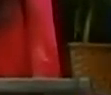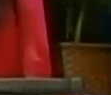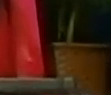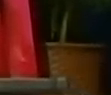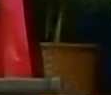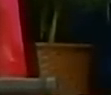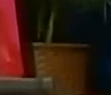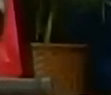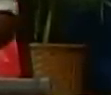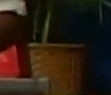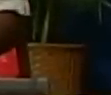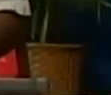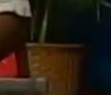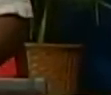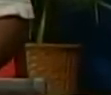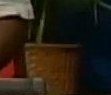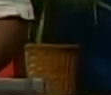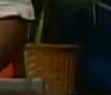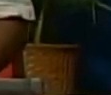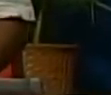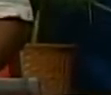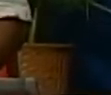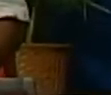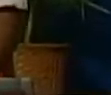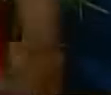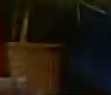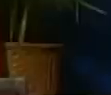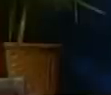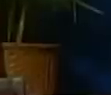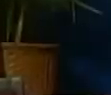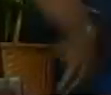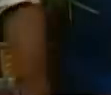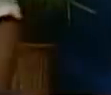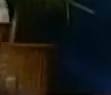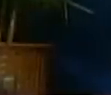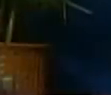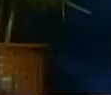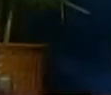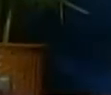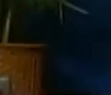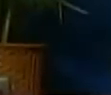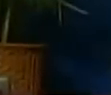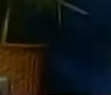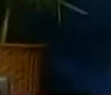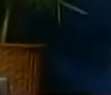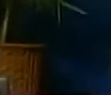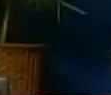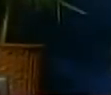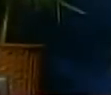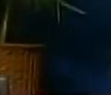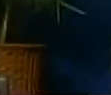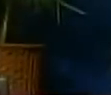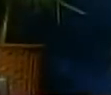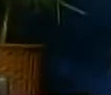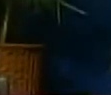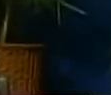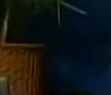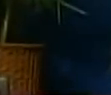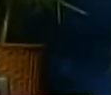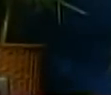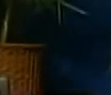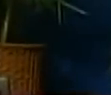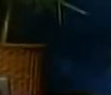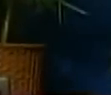este momento, la crisis, que llaman crisis, es la mejor oportunidad histórica que se nos ha presentado a